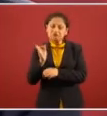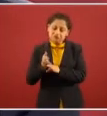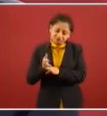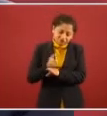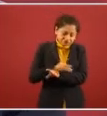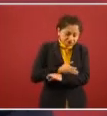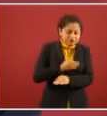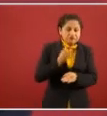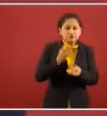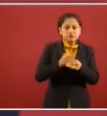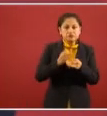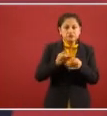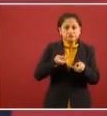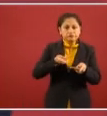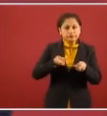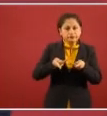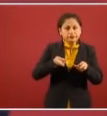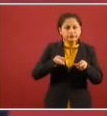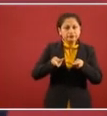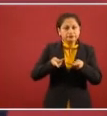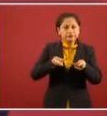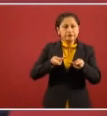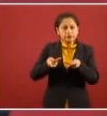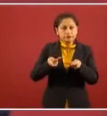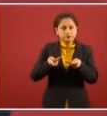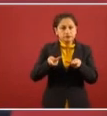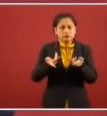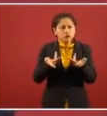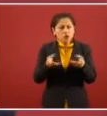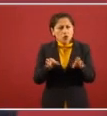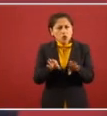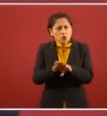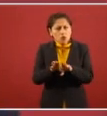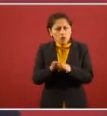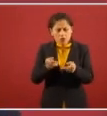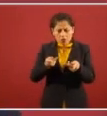Esto es el contar con